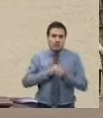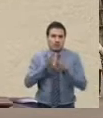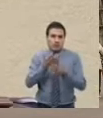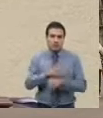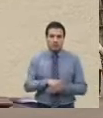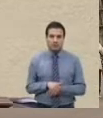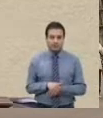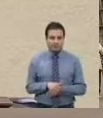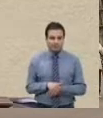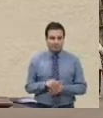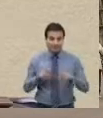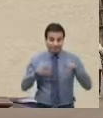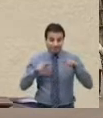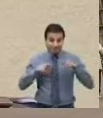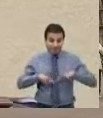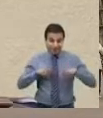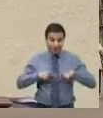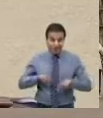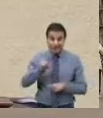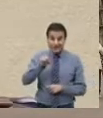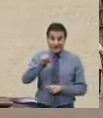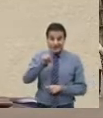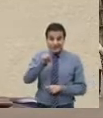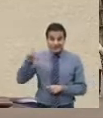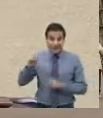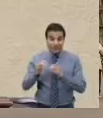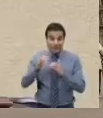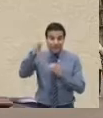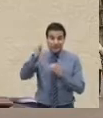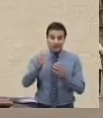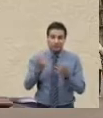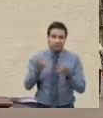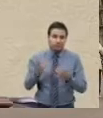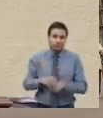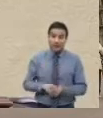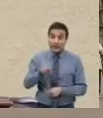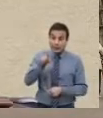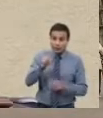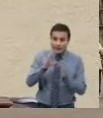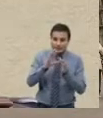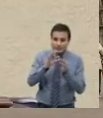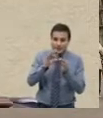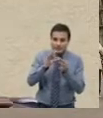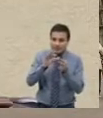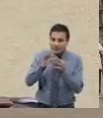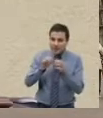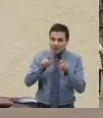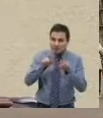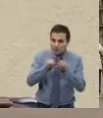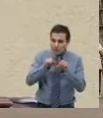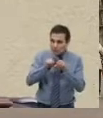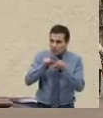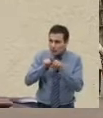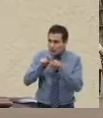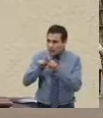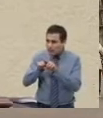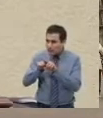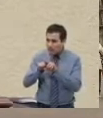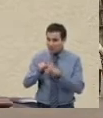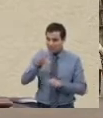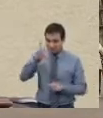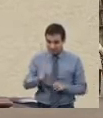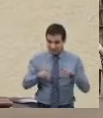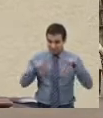un centenar de personas. Pero las coincidencias mencionadas hablan de que no estamos ante expresiones autónomas